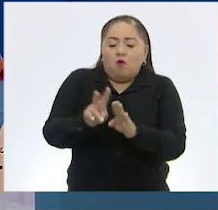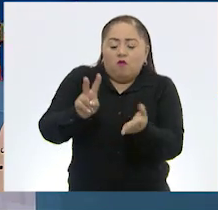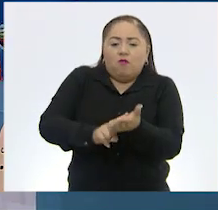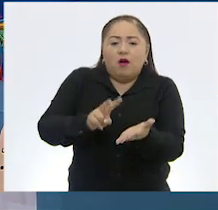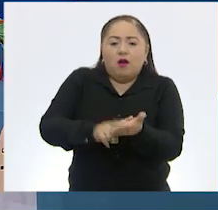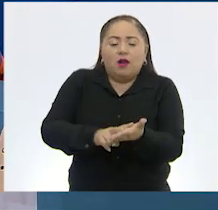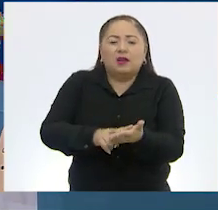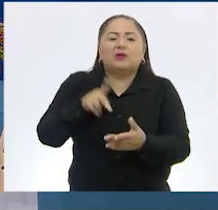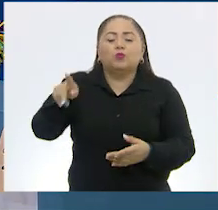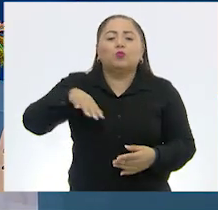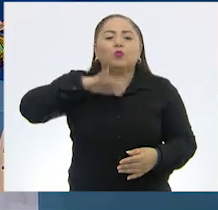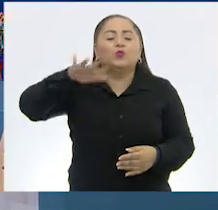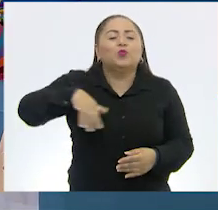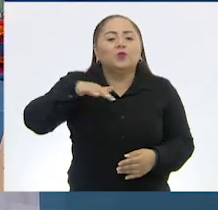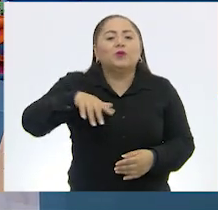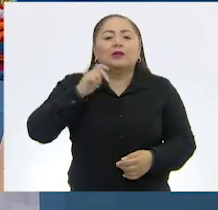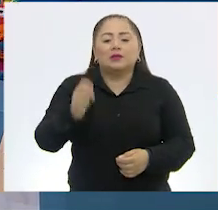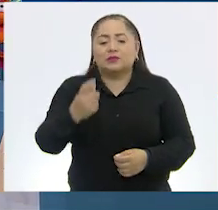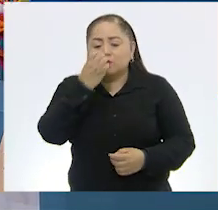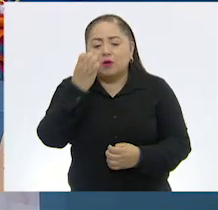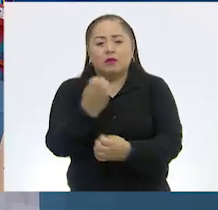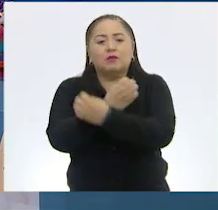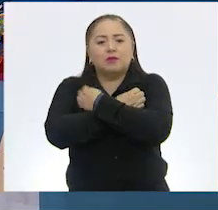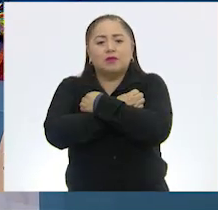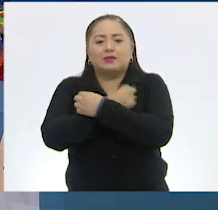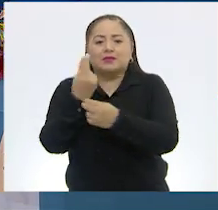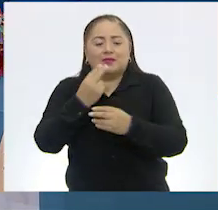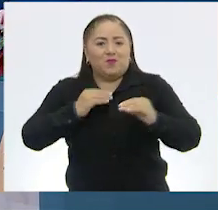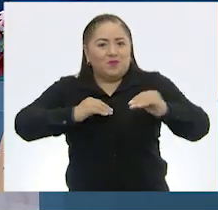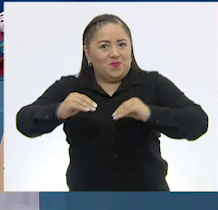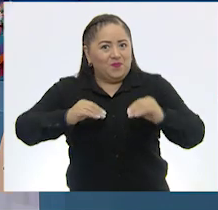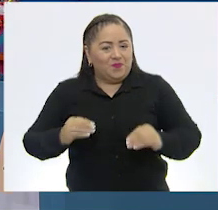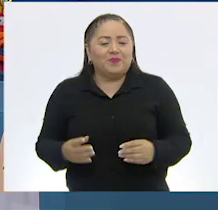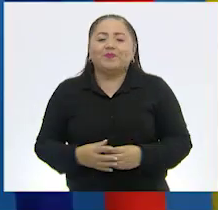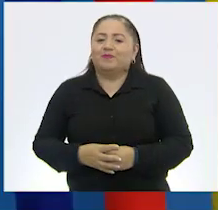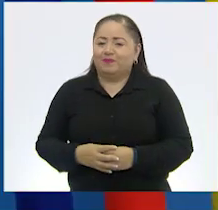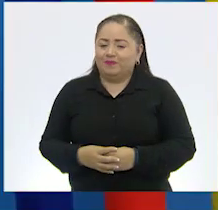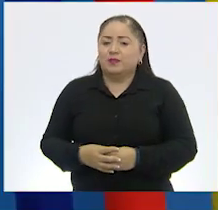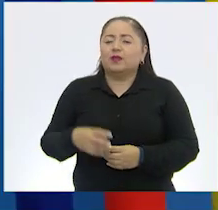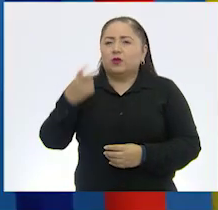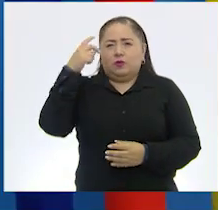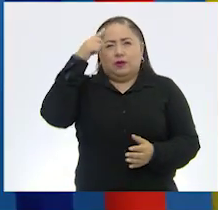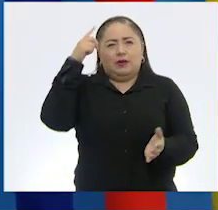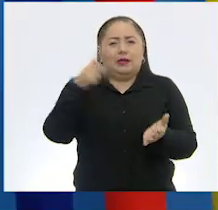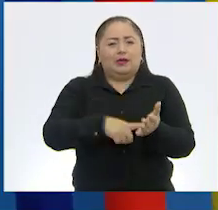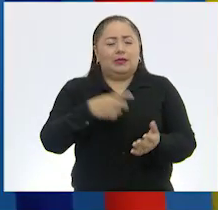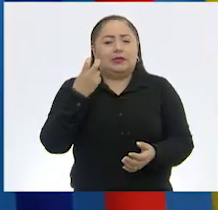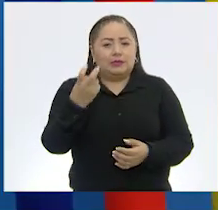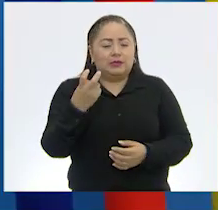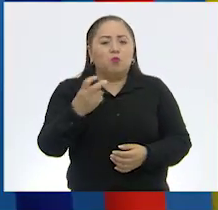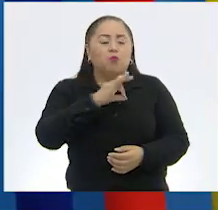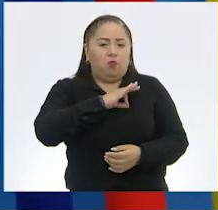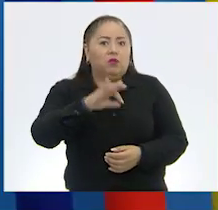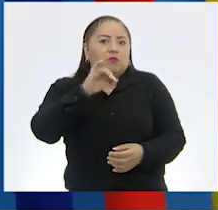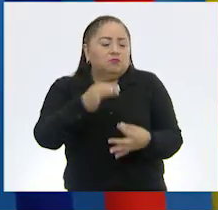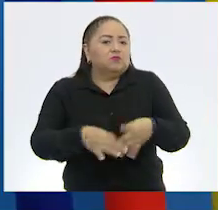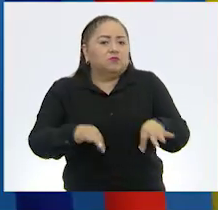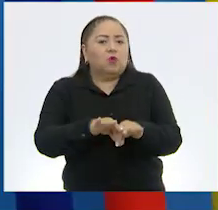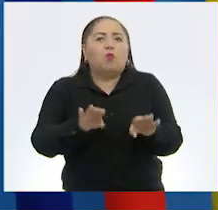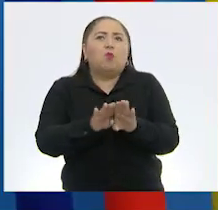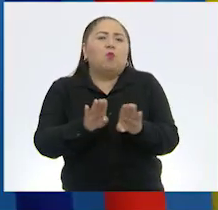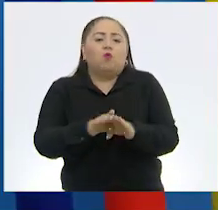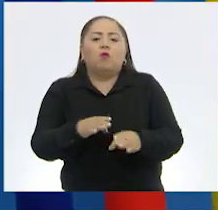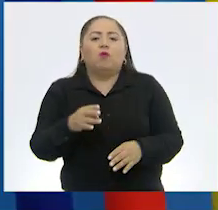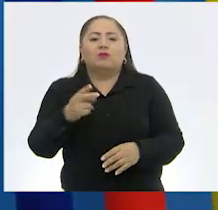que estaban buscando que la educación promoviera, ¿no? Yo creo que ese lema también puede significar algo